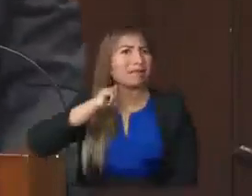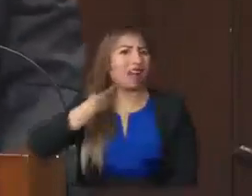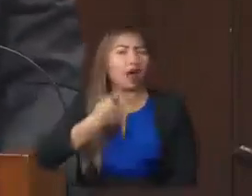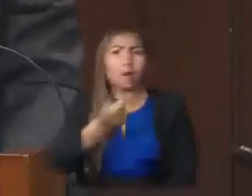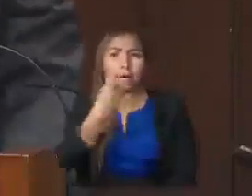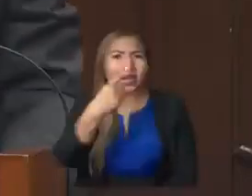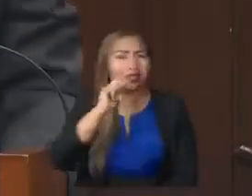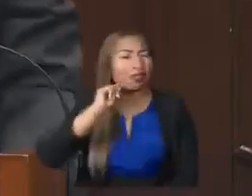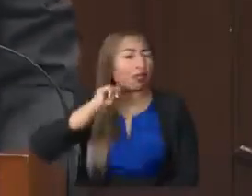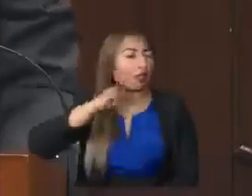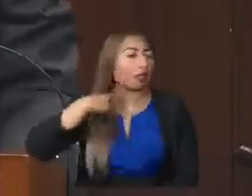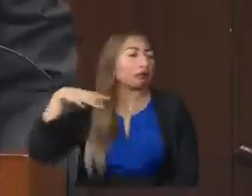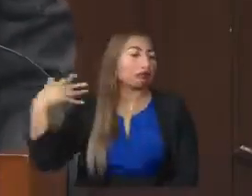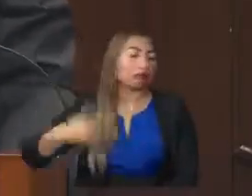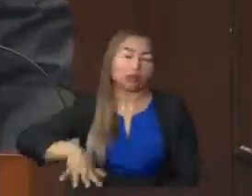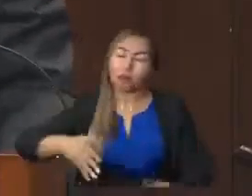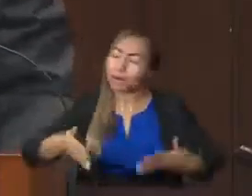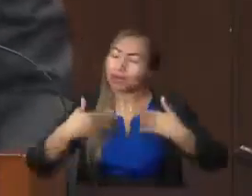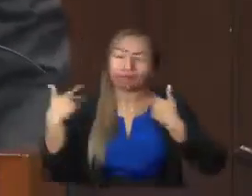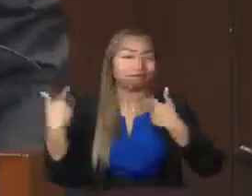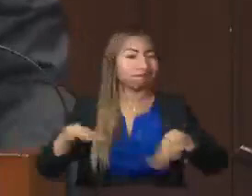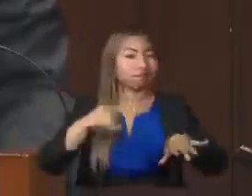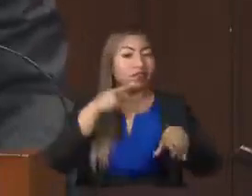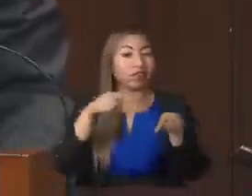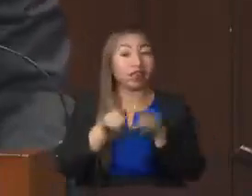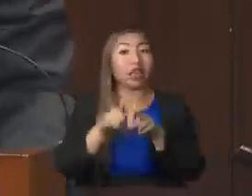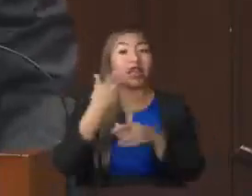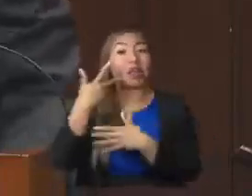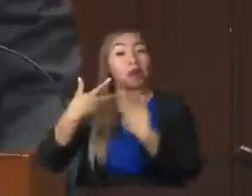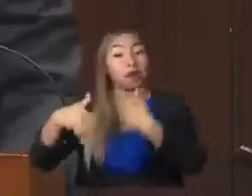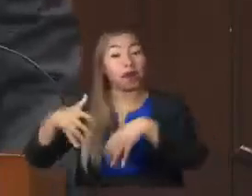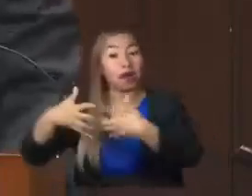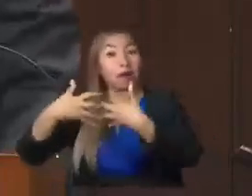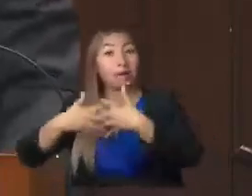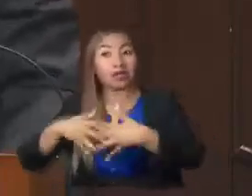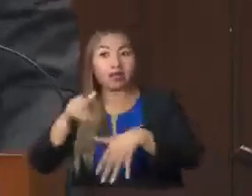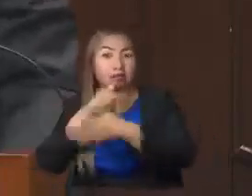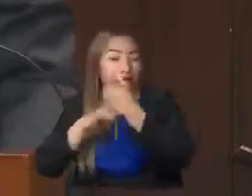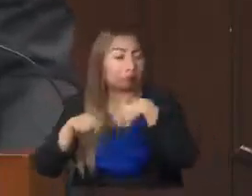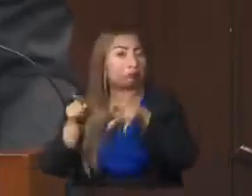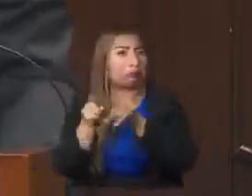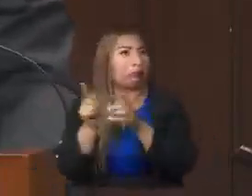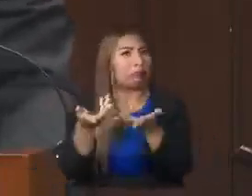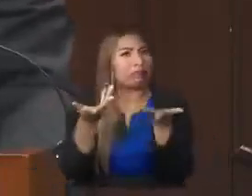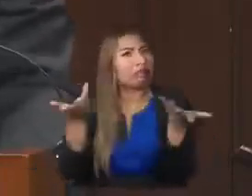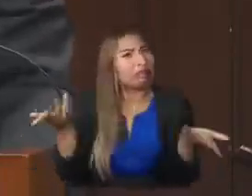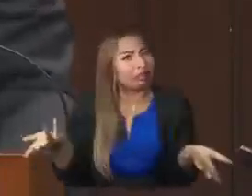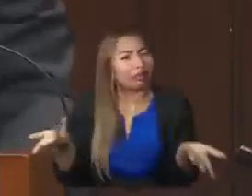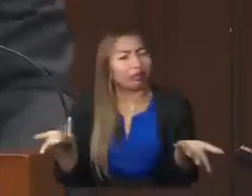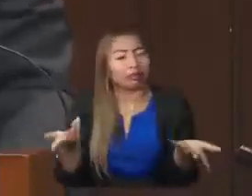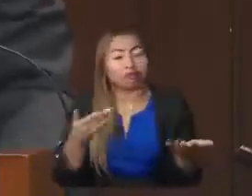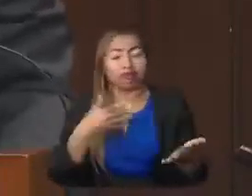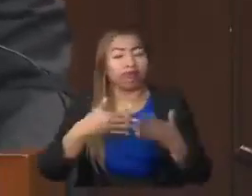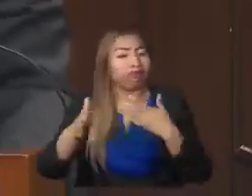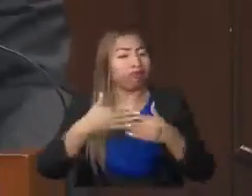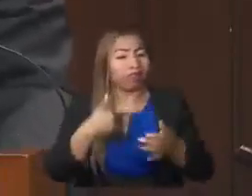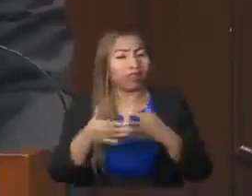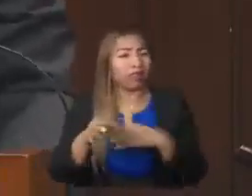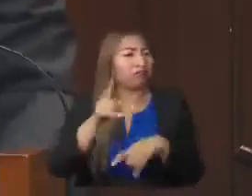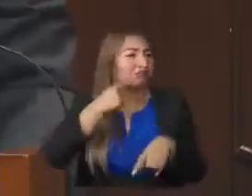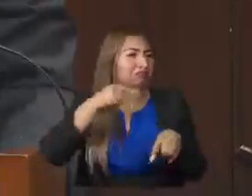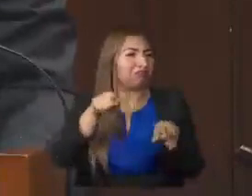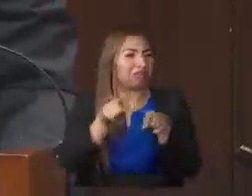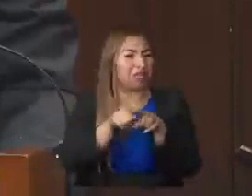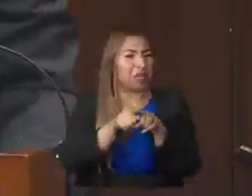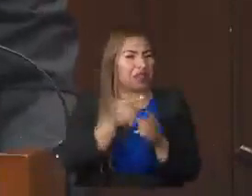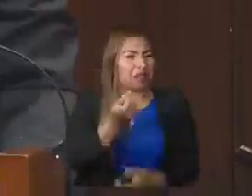hacerlo también escuchando a la empresa privada, porque aquí cualquiera no puede importar